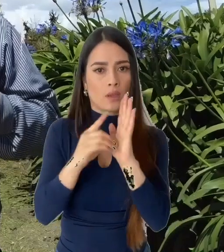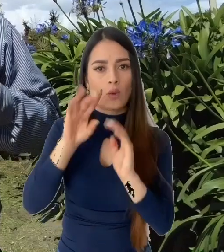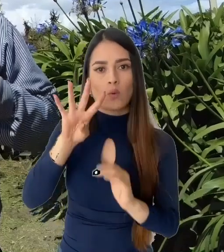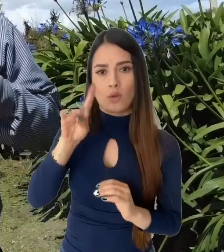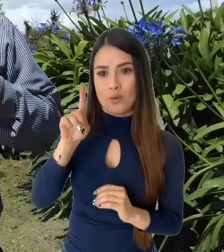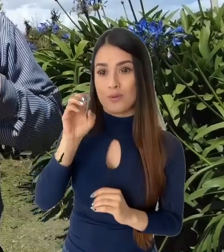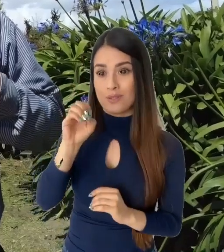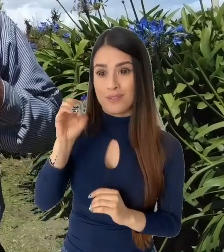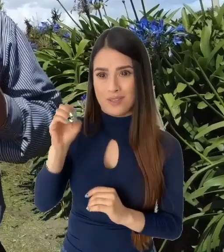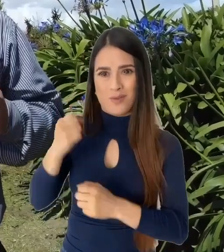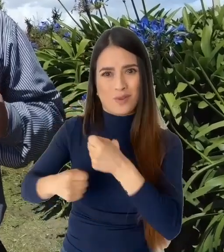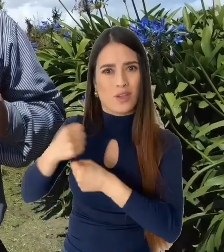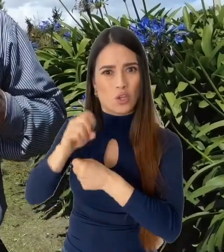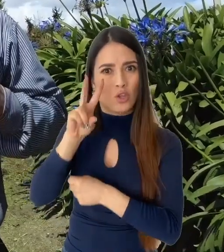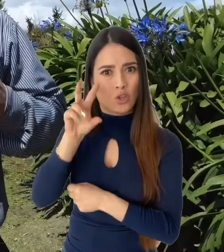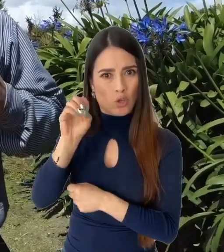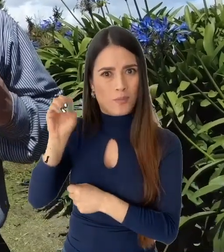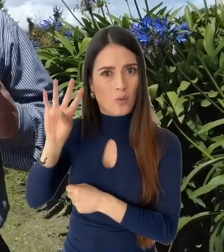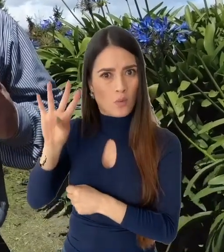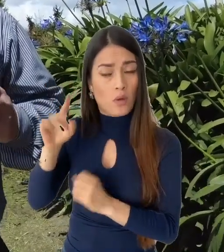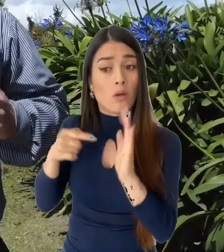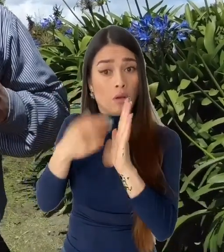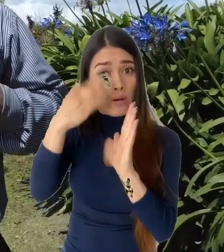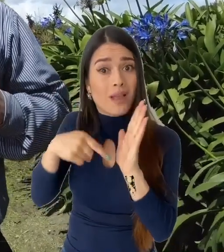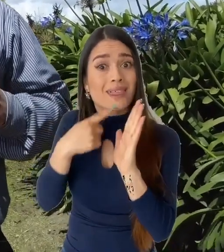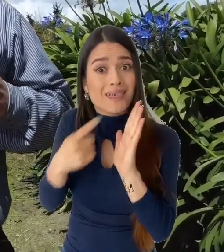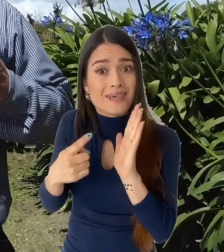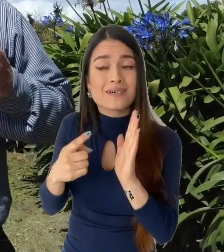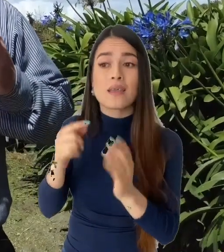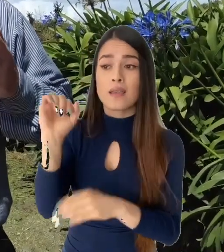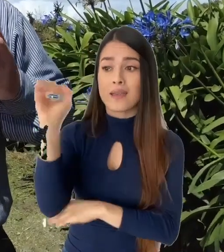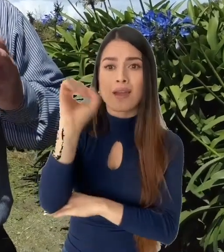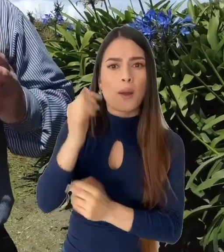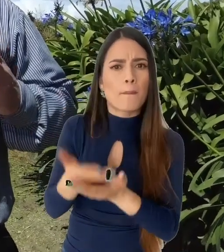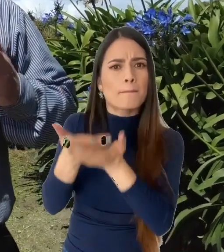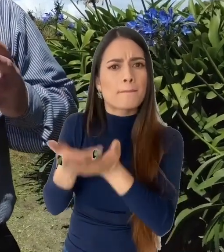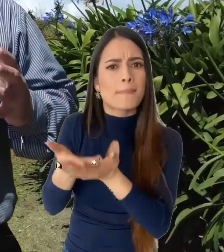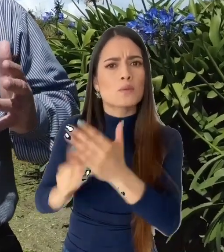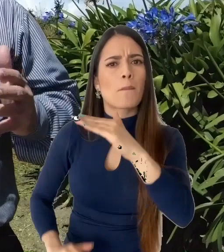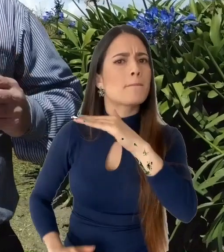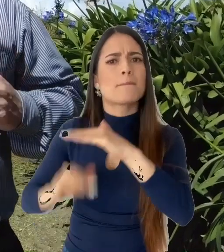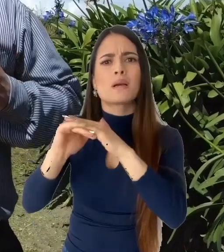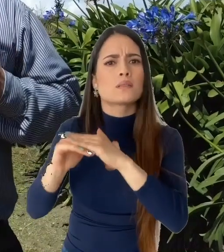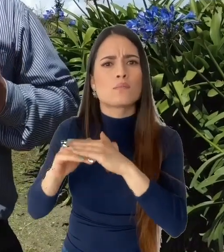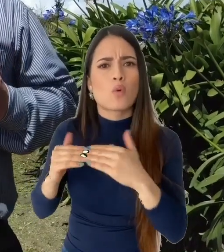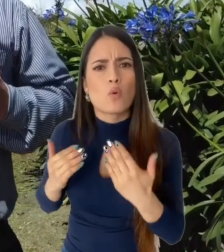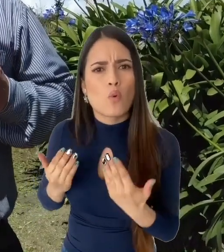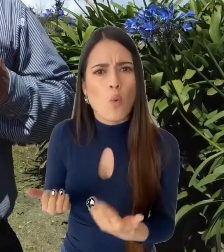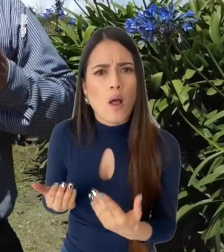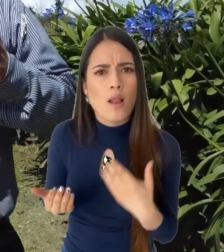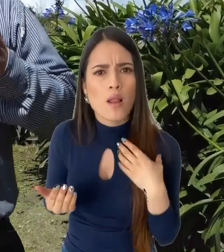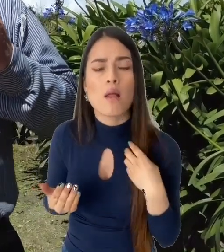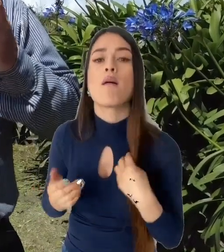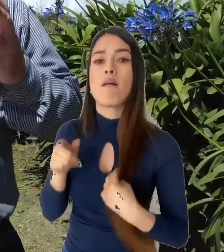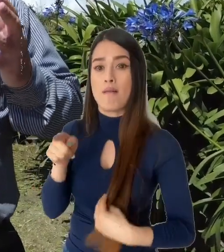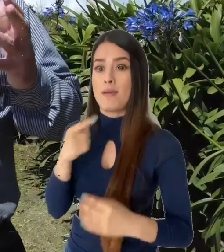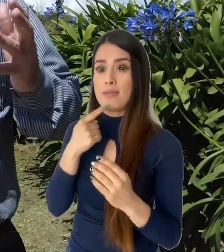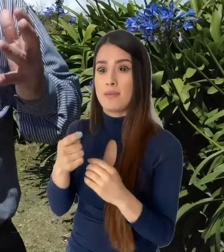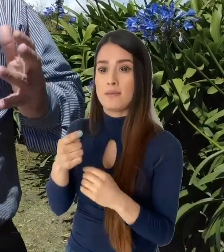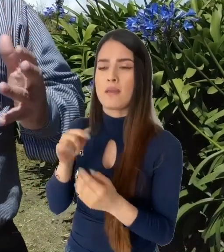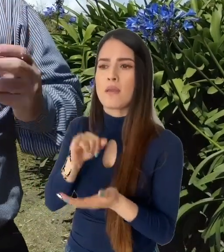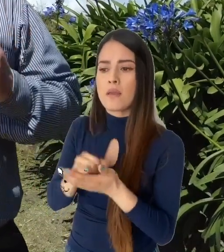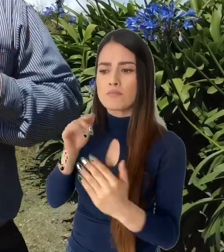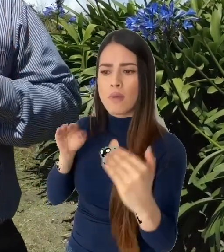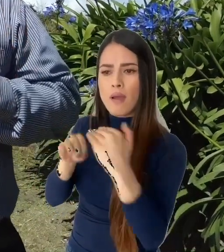reglamentado por el decreto 4100 del 2004 establece Cuáles son los pesos máximos con los cuales se debe hacer el control